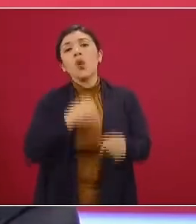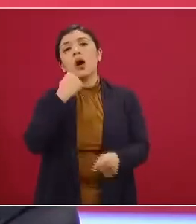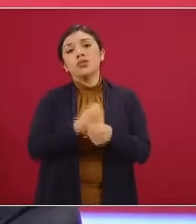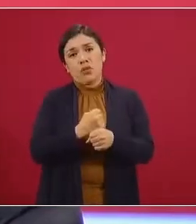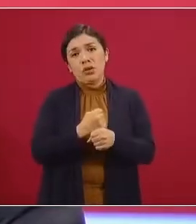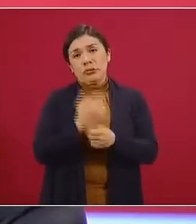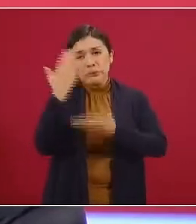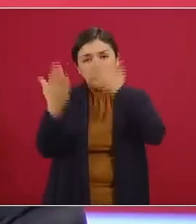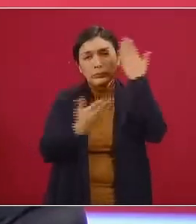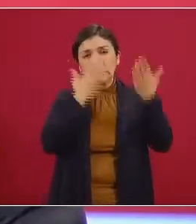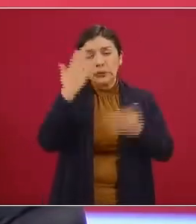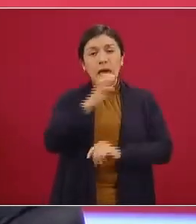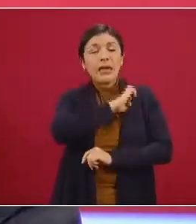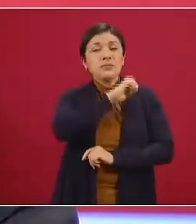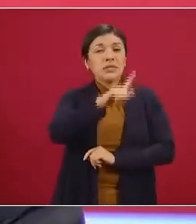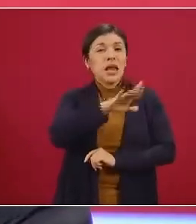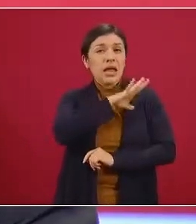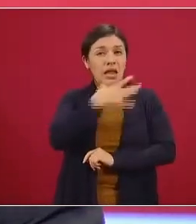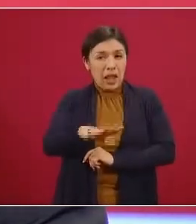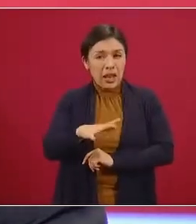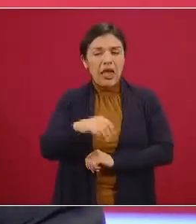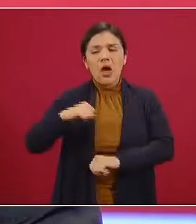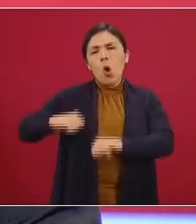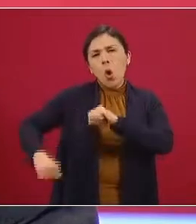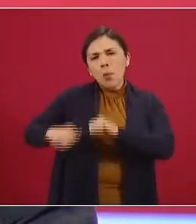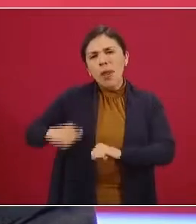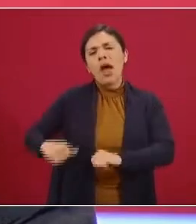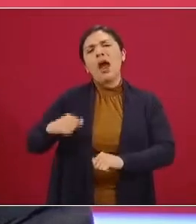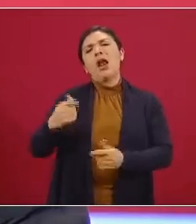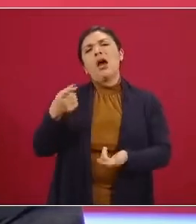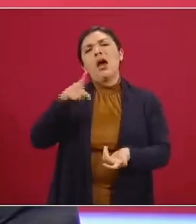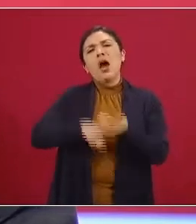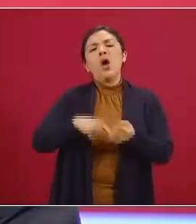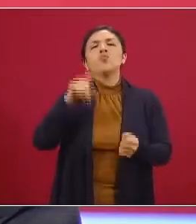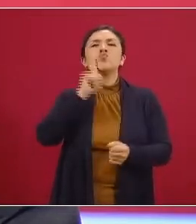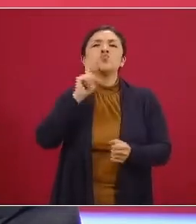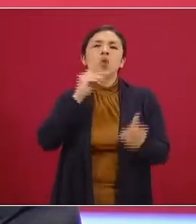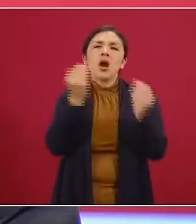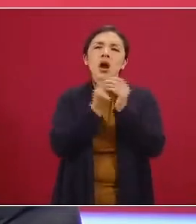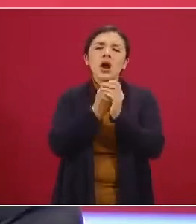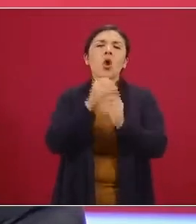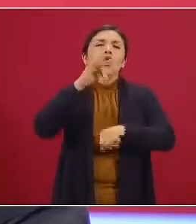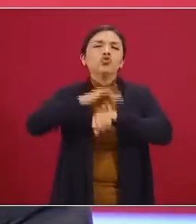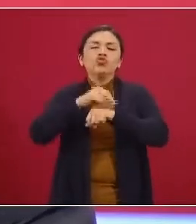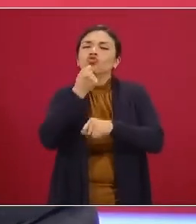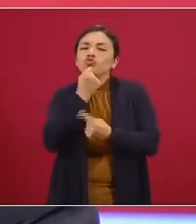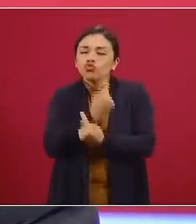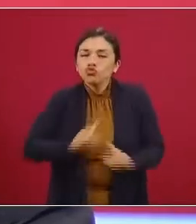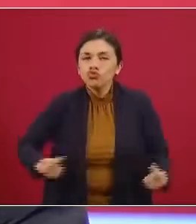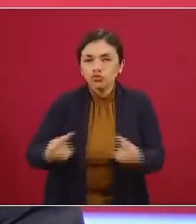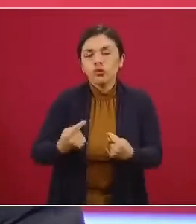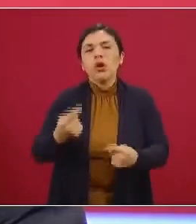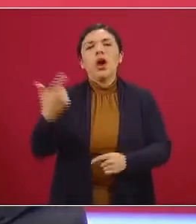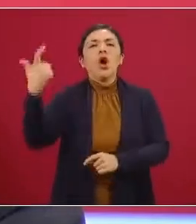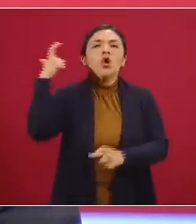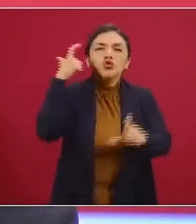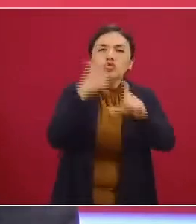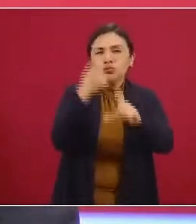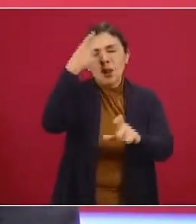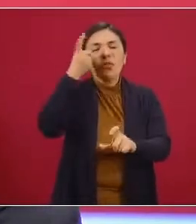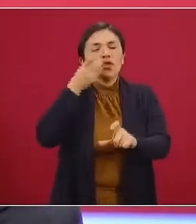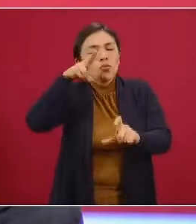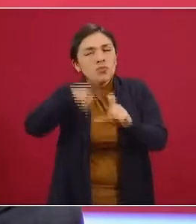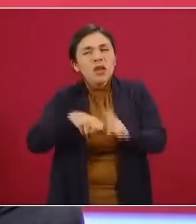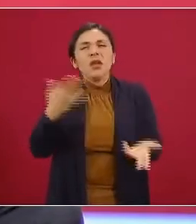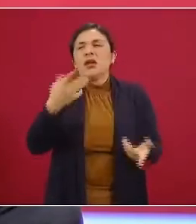las especialidades generales, cirugía general, medicina interna, ginecología y pediatría, anestesiología, y